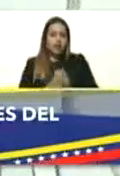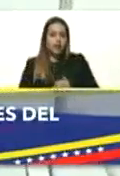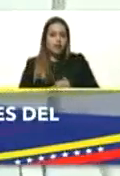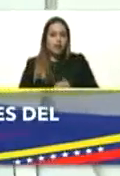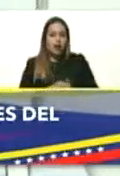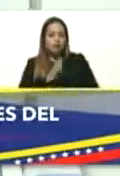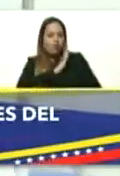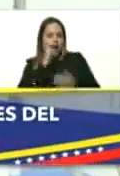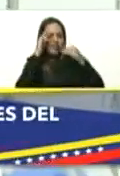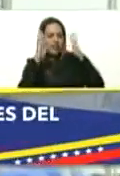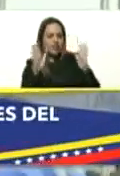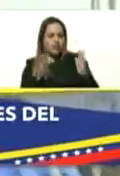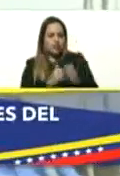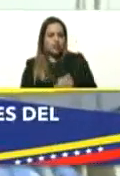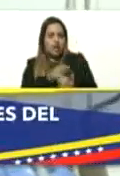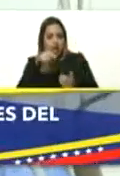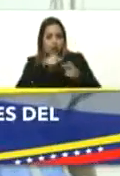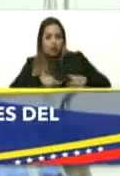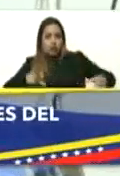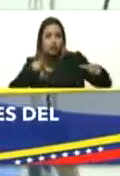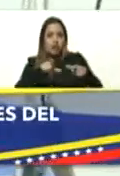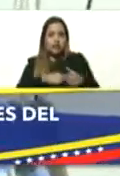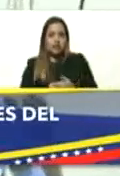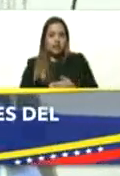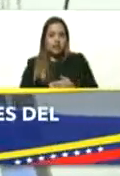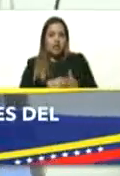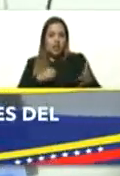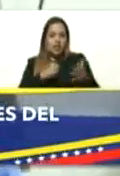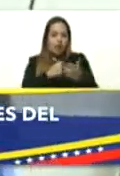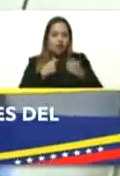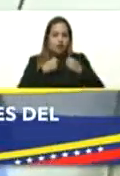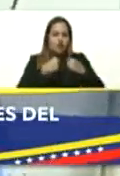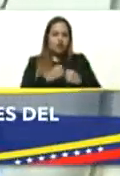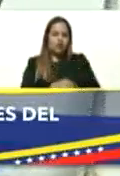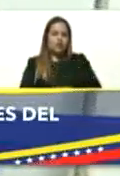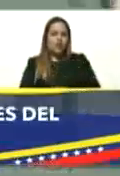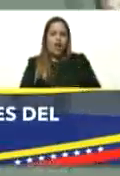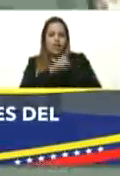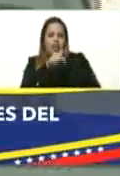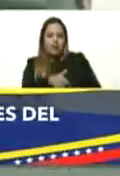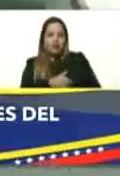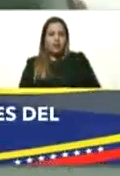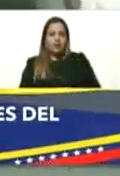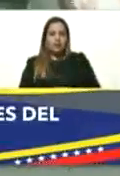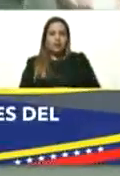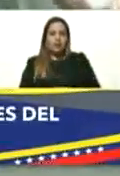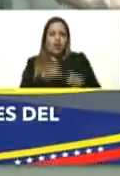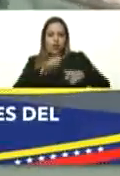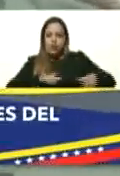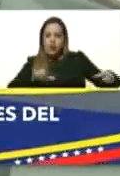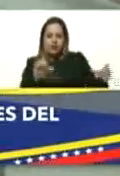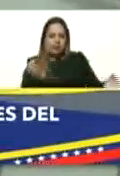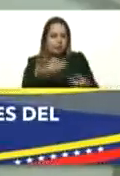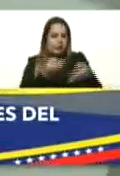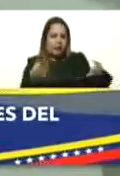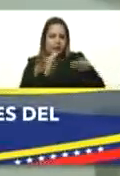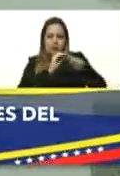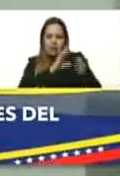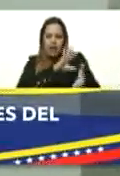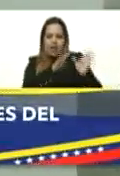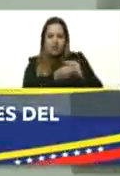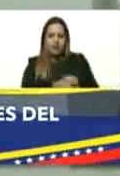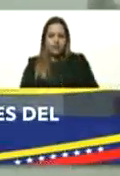propia atención. Esta es la sala de trauma shock, como usted lo ha visto, instalaciones y áreas de primera. Bueno,